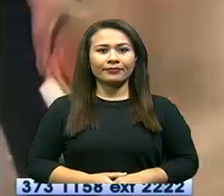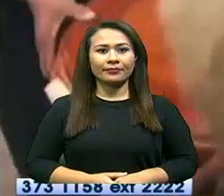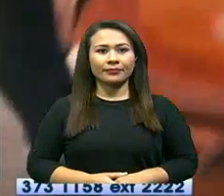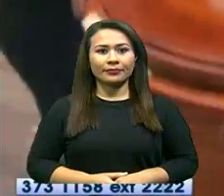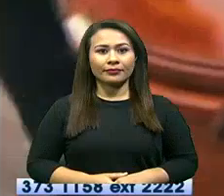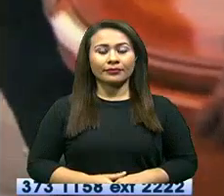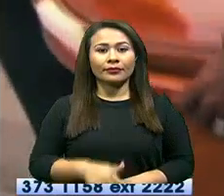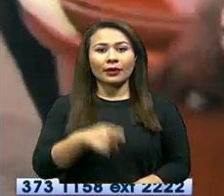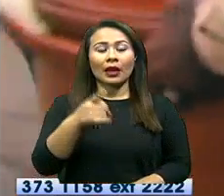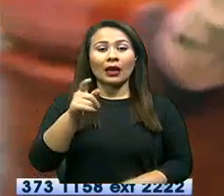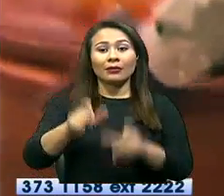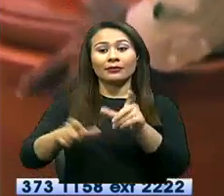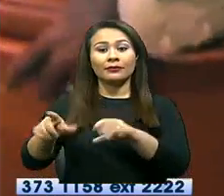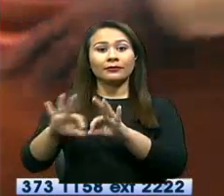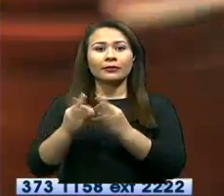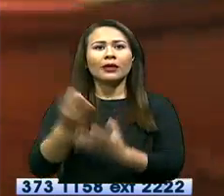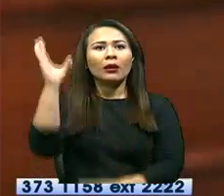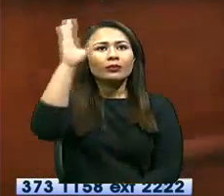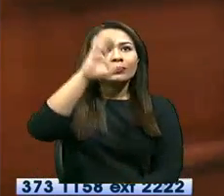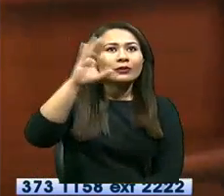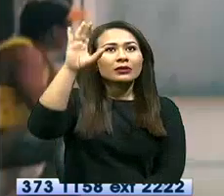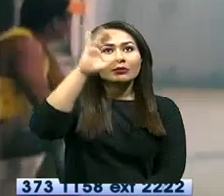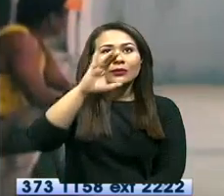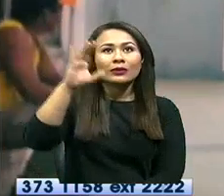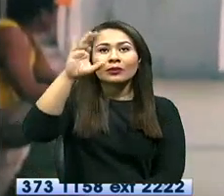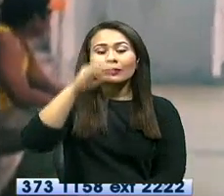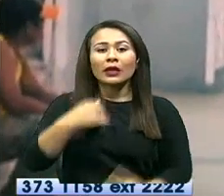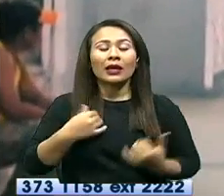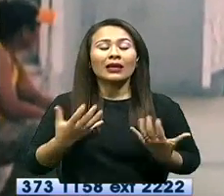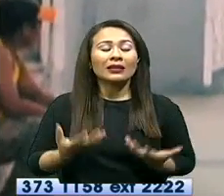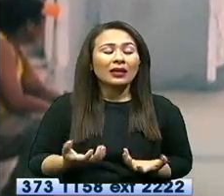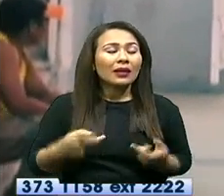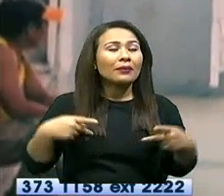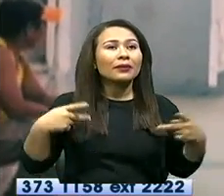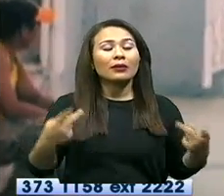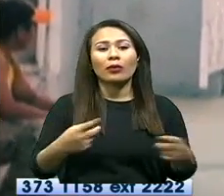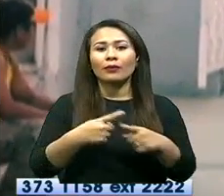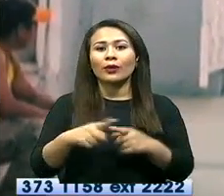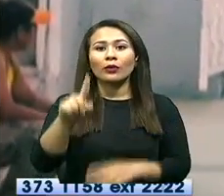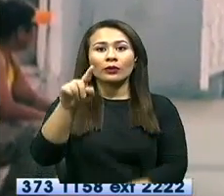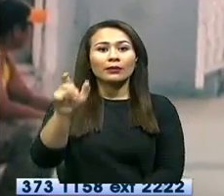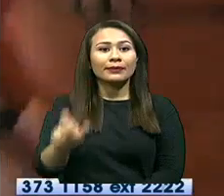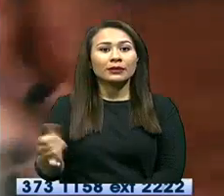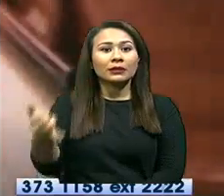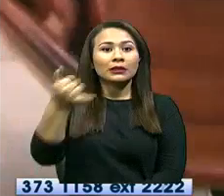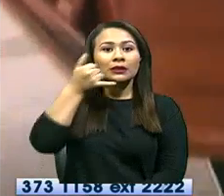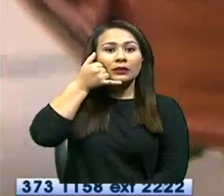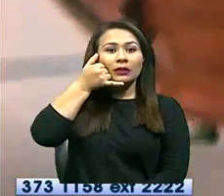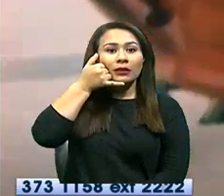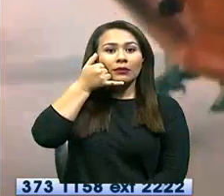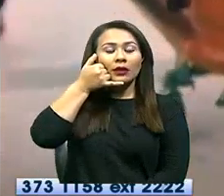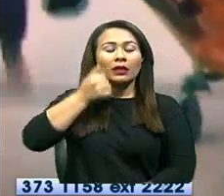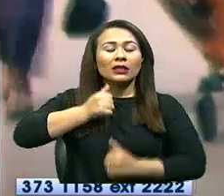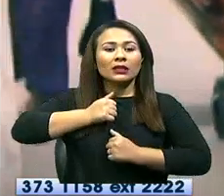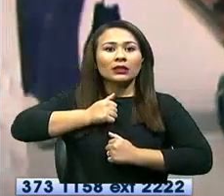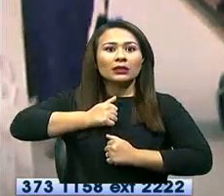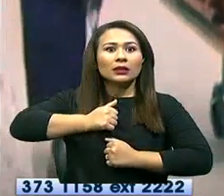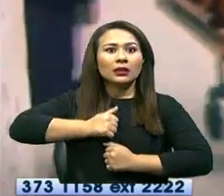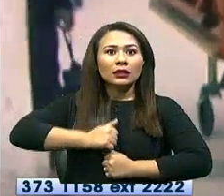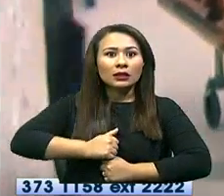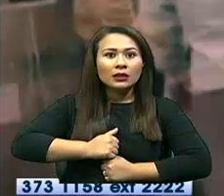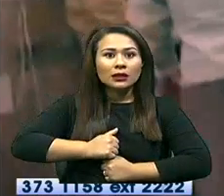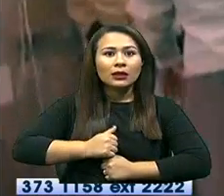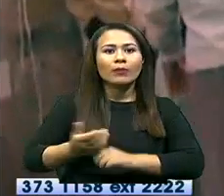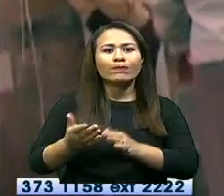No perdieron la esperanza de encontrarlo con vida. Sin embargo, una llamada telefónica cambió todo. Y de pronto,